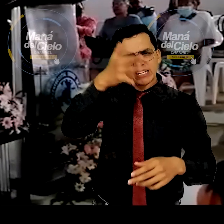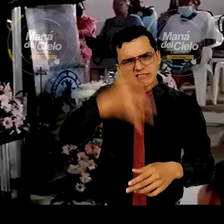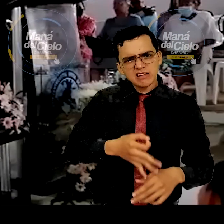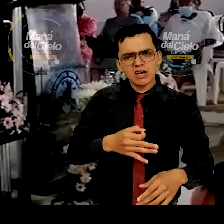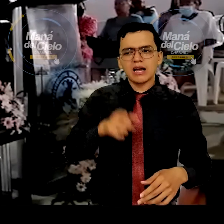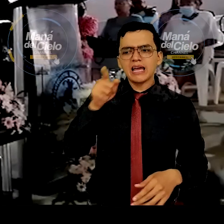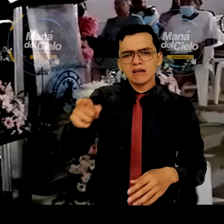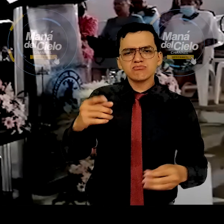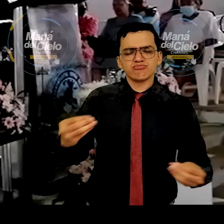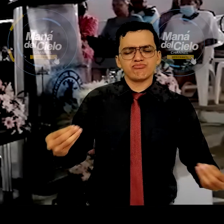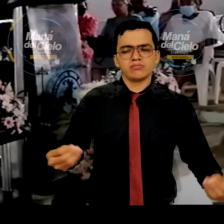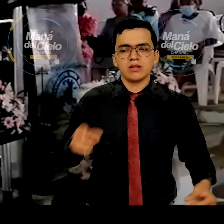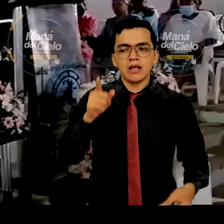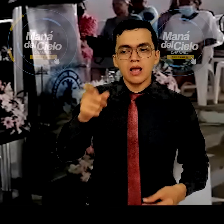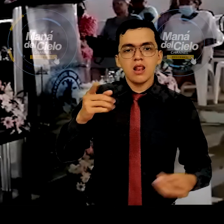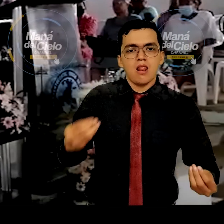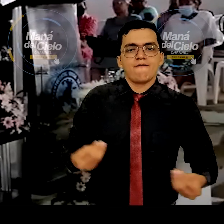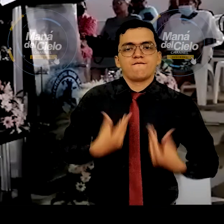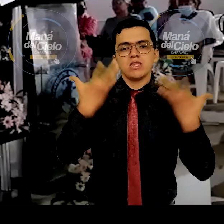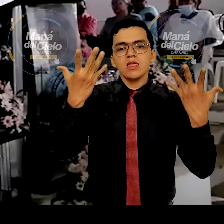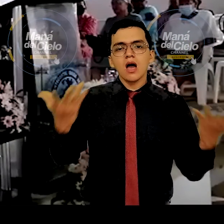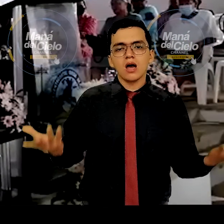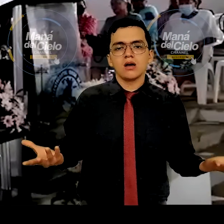¡Aleluya! ¡Aleluya!